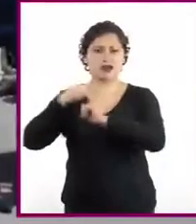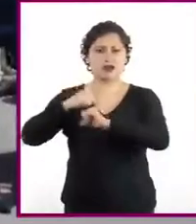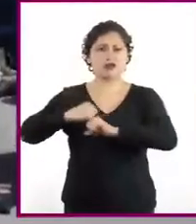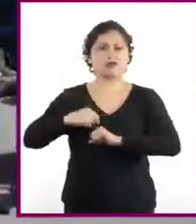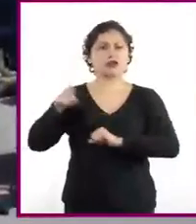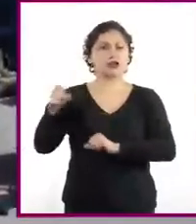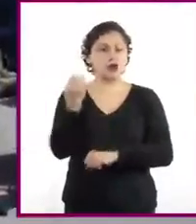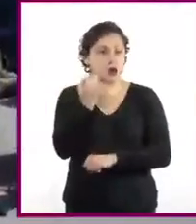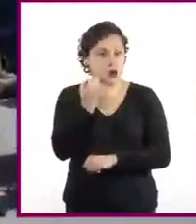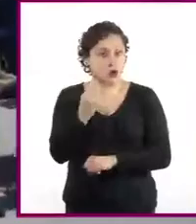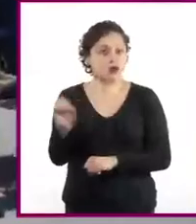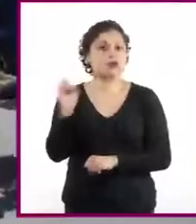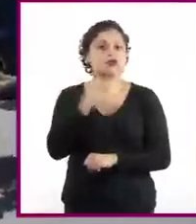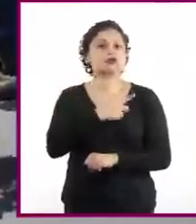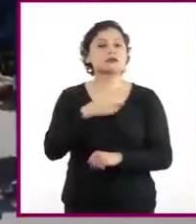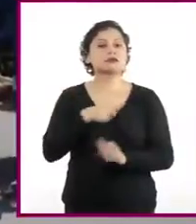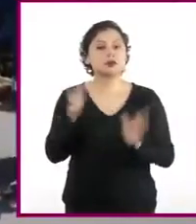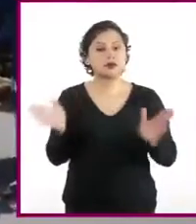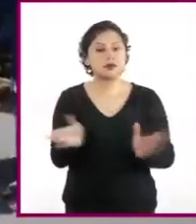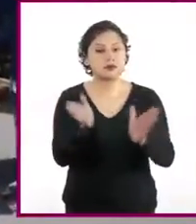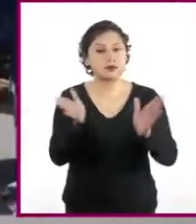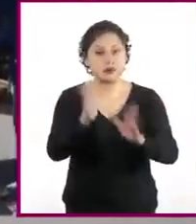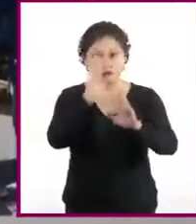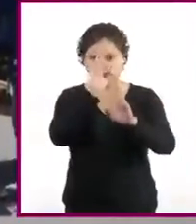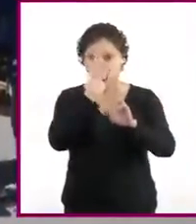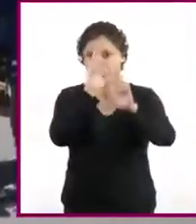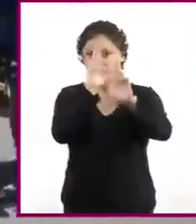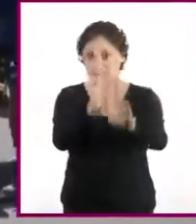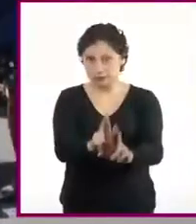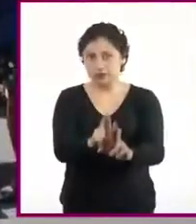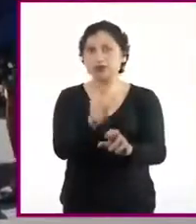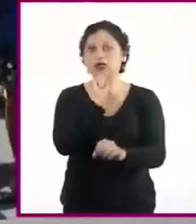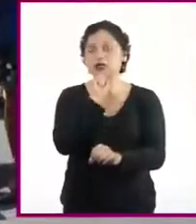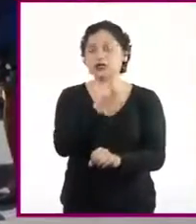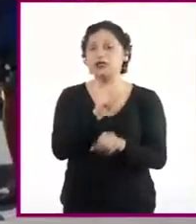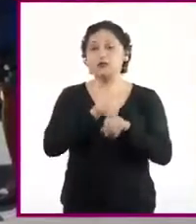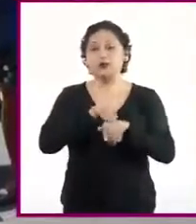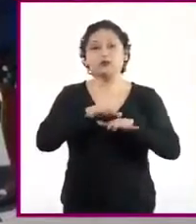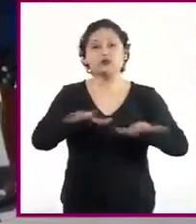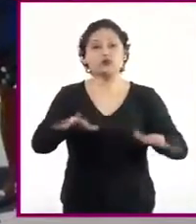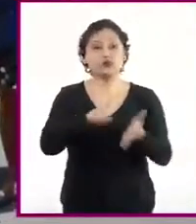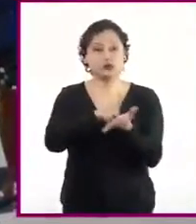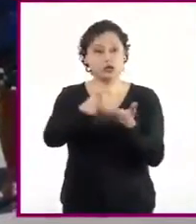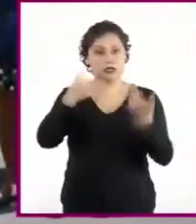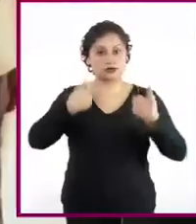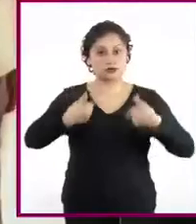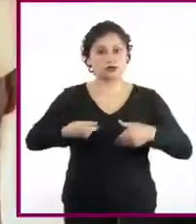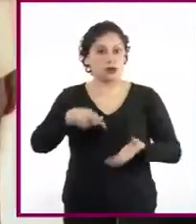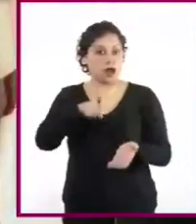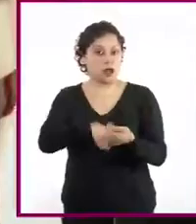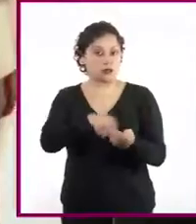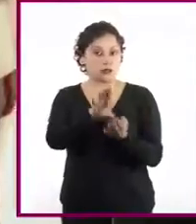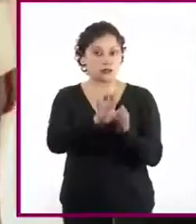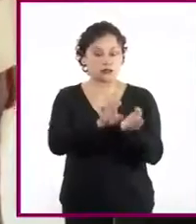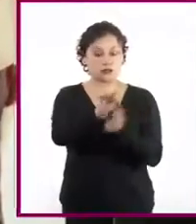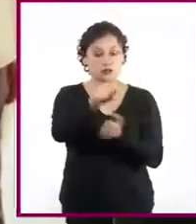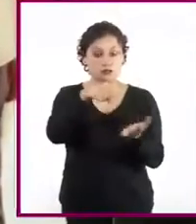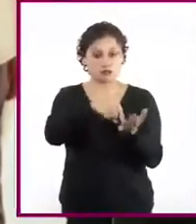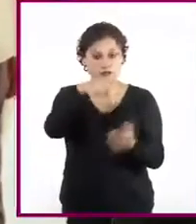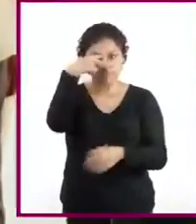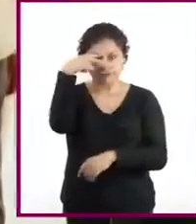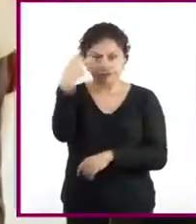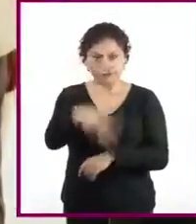promover, respetar, proteger y garantizar los derechos humanos, reconocidos en la Constitución Política de los Estados